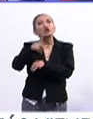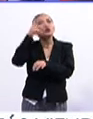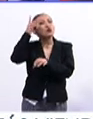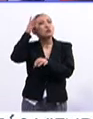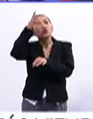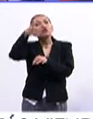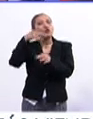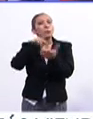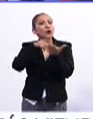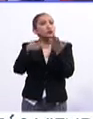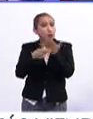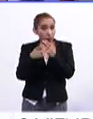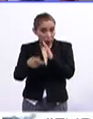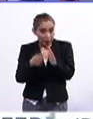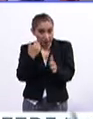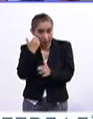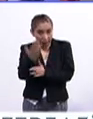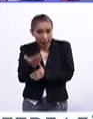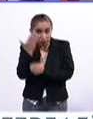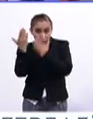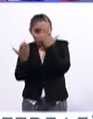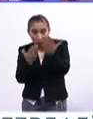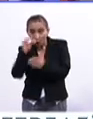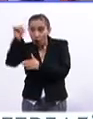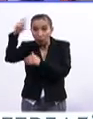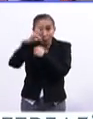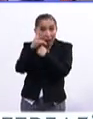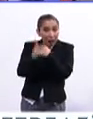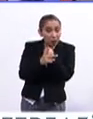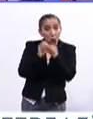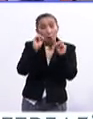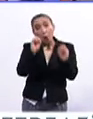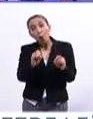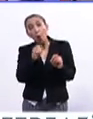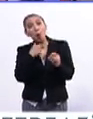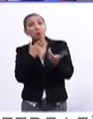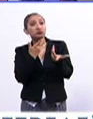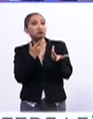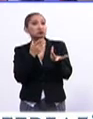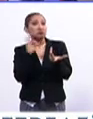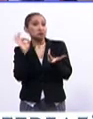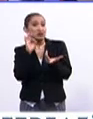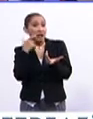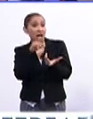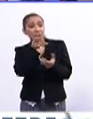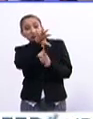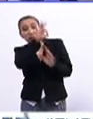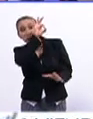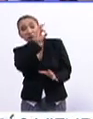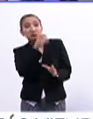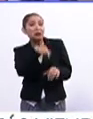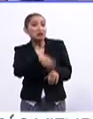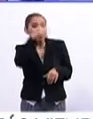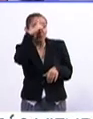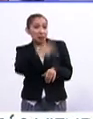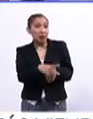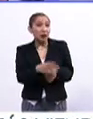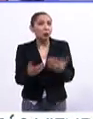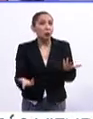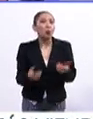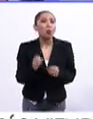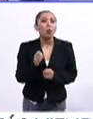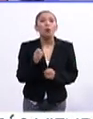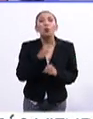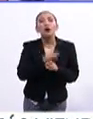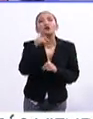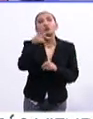proyectos futuros? ¿Te gustaría volver a estudiar, quizá a otro país, quizá volver a retomar estas alternativas? Y por